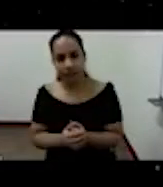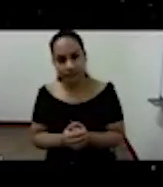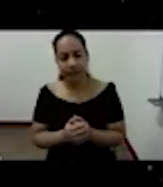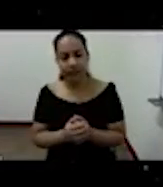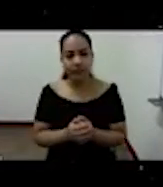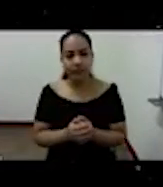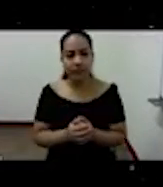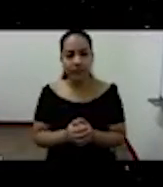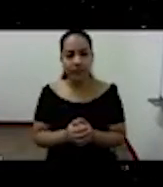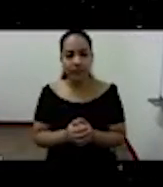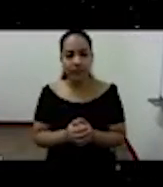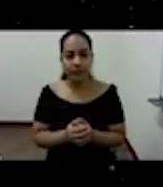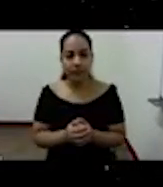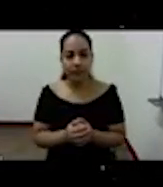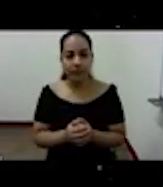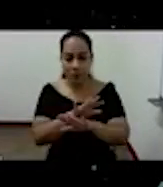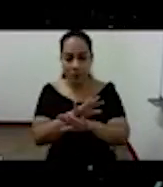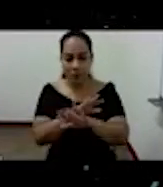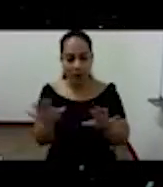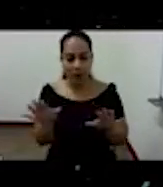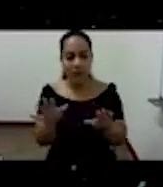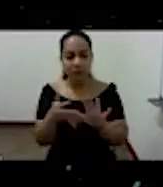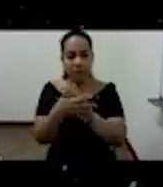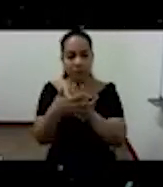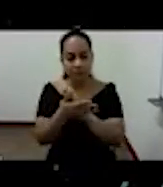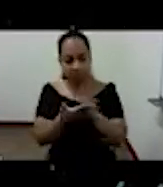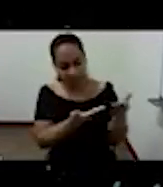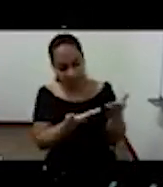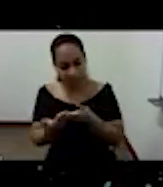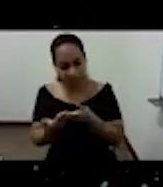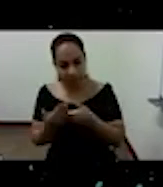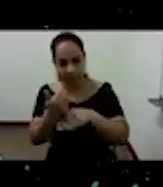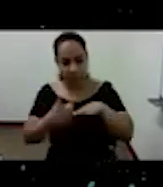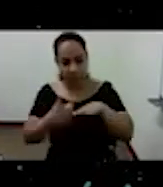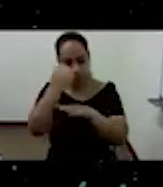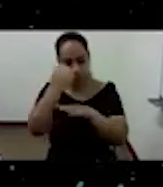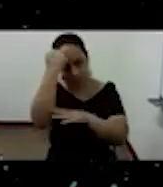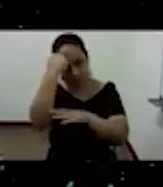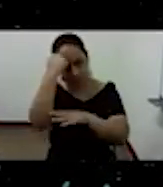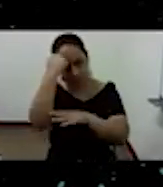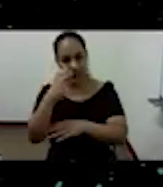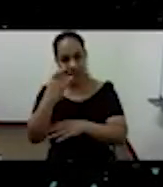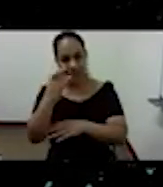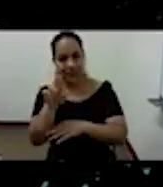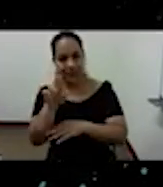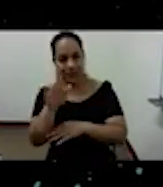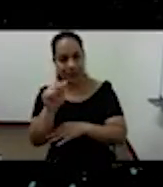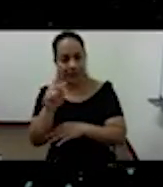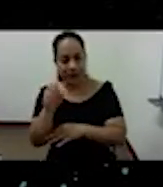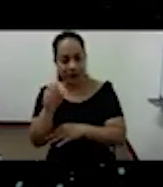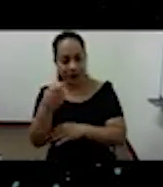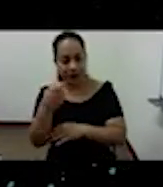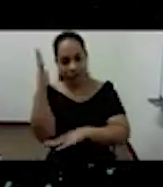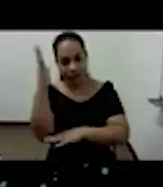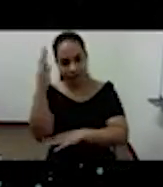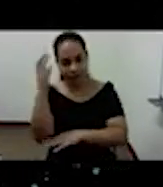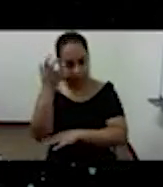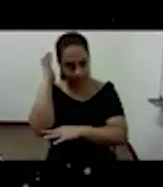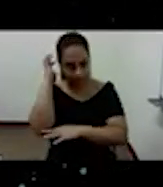asistencia. No siendo más, le doy paso al maestro César Alfaro para que dé inicio a la ponencia.